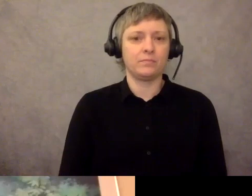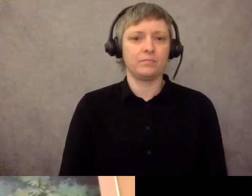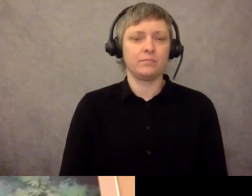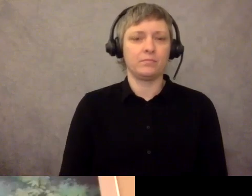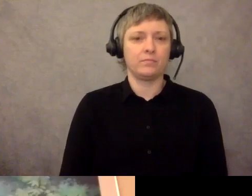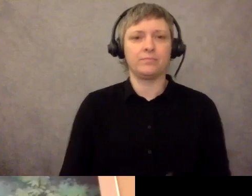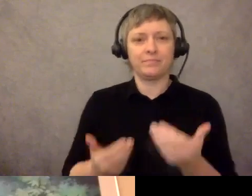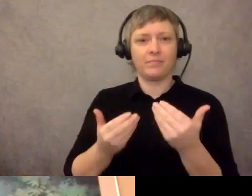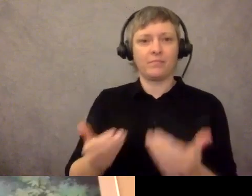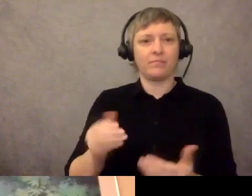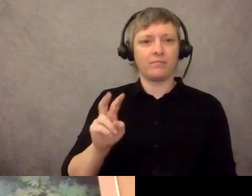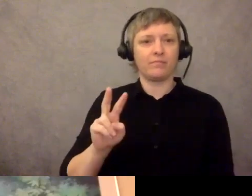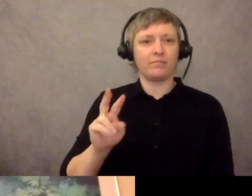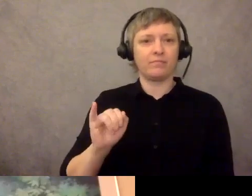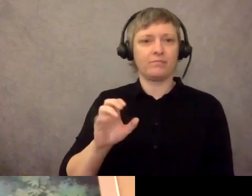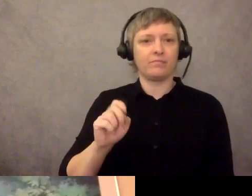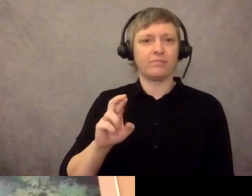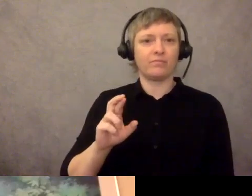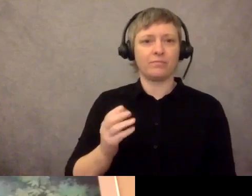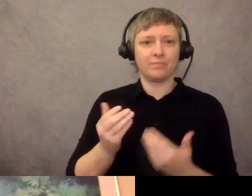Go ahead, Victor.